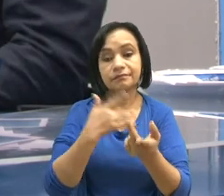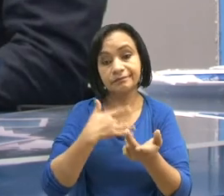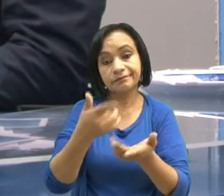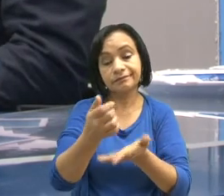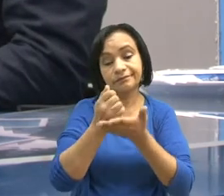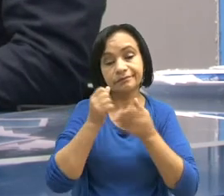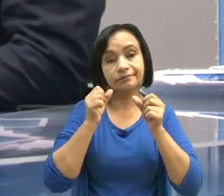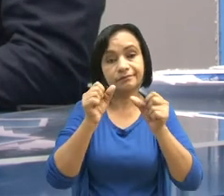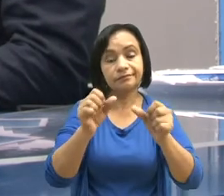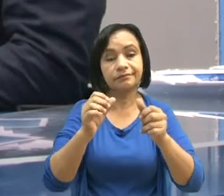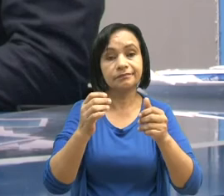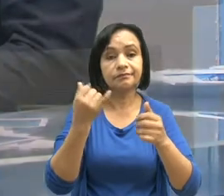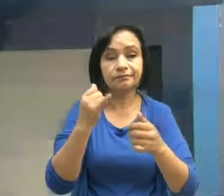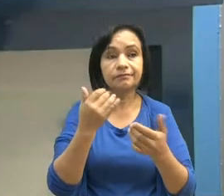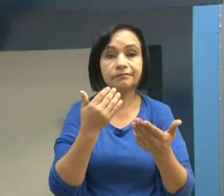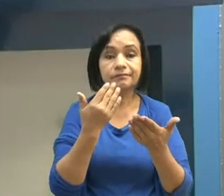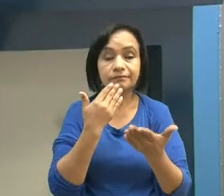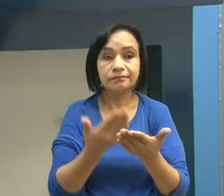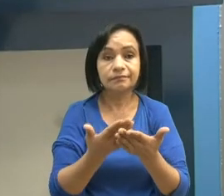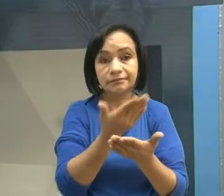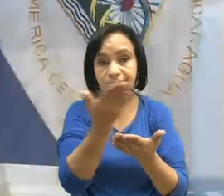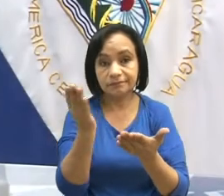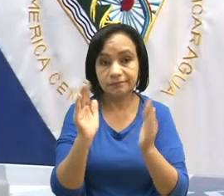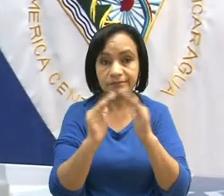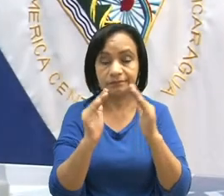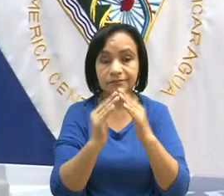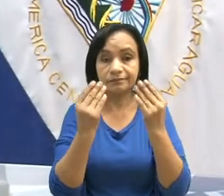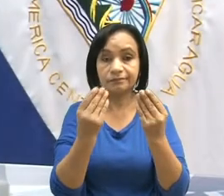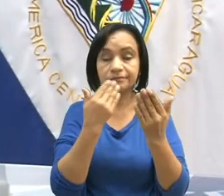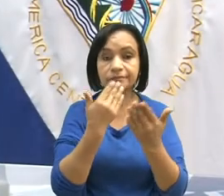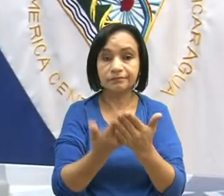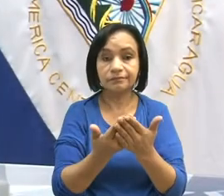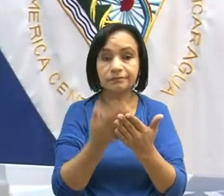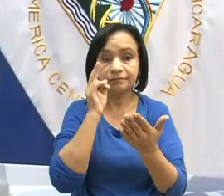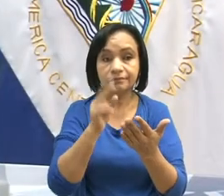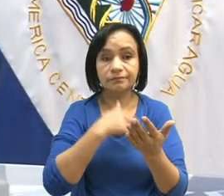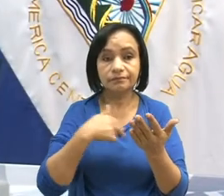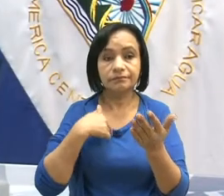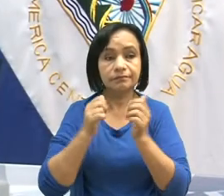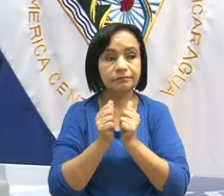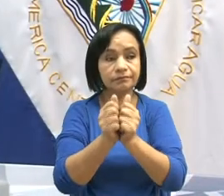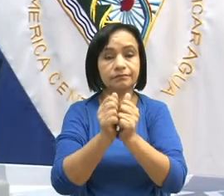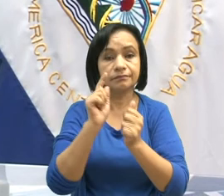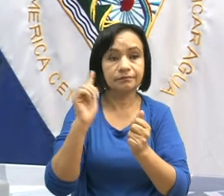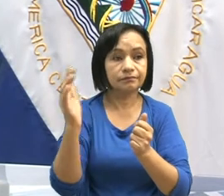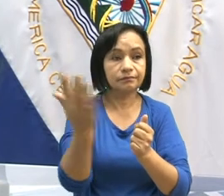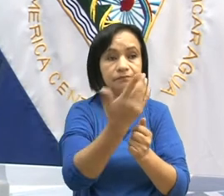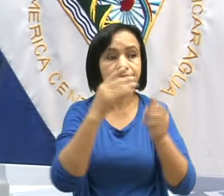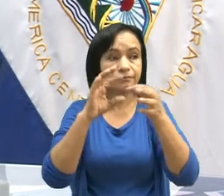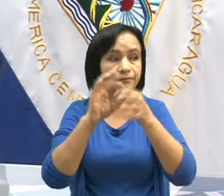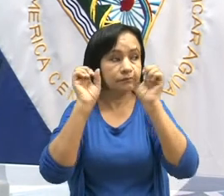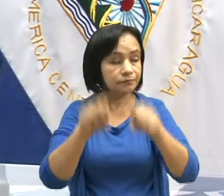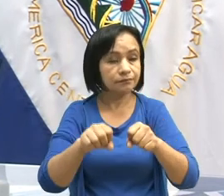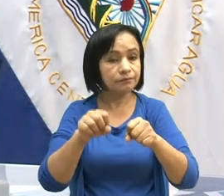para seguir adelante. Claro que sí. Muchísimas gracias. Y usted que esté en su hogar también, muchísimas gracias por habernos acompañado. A nombre de todo el equipo que hace